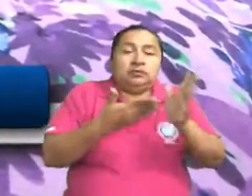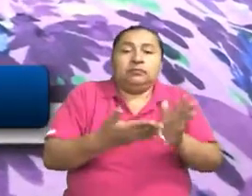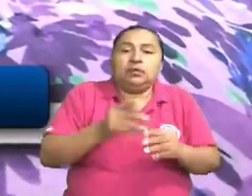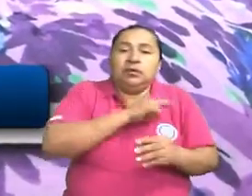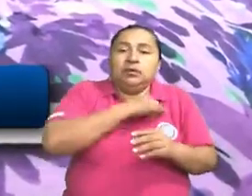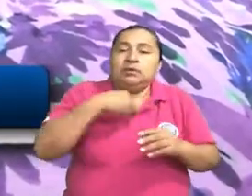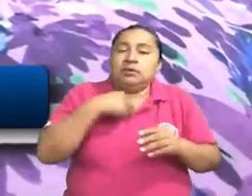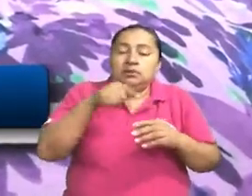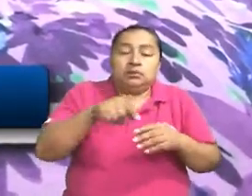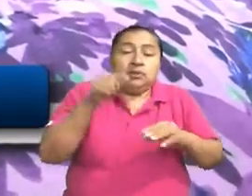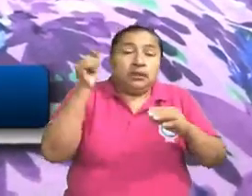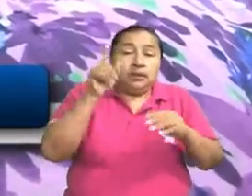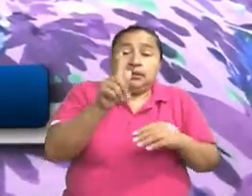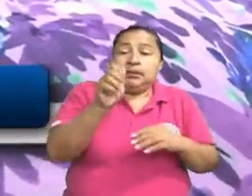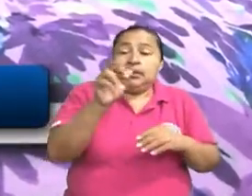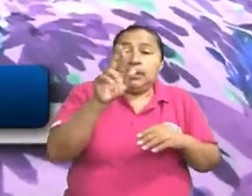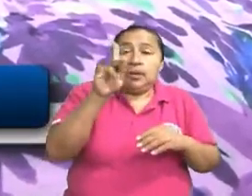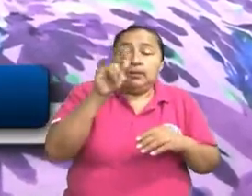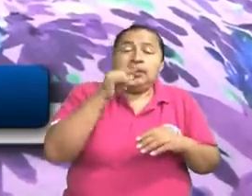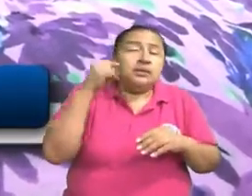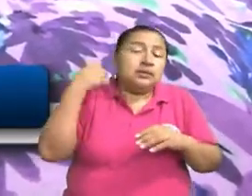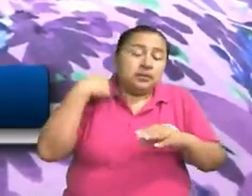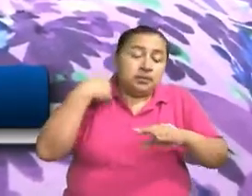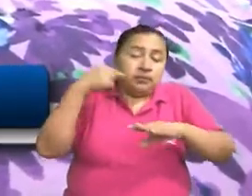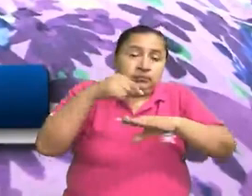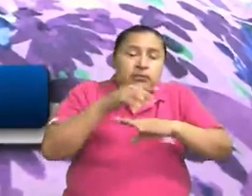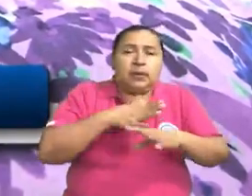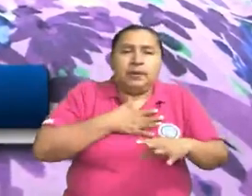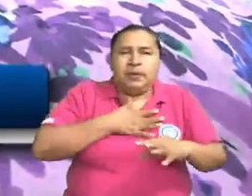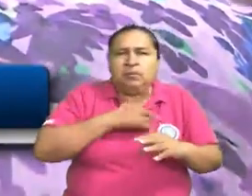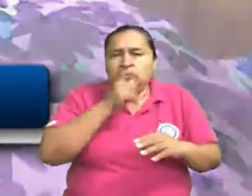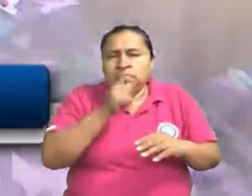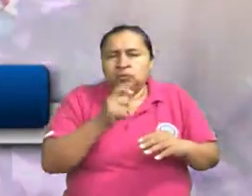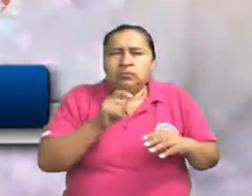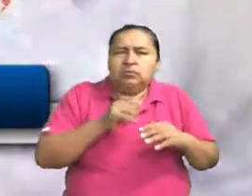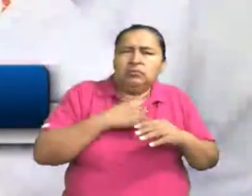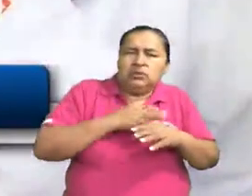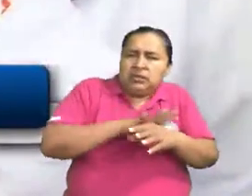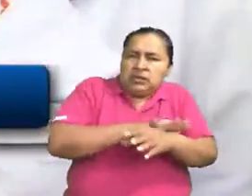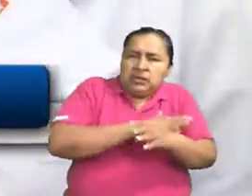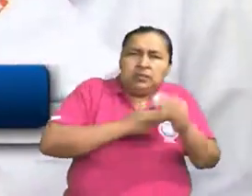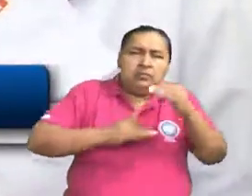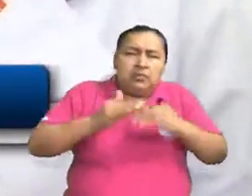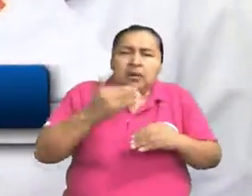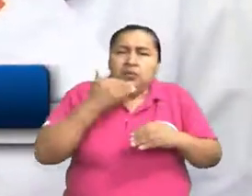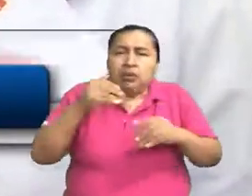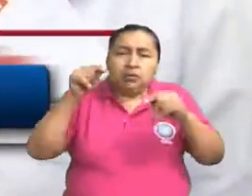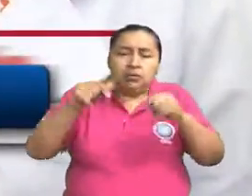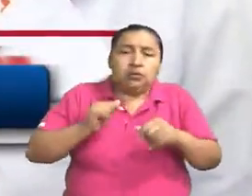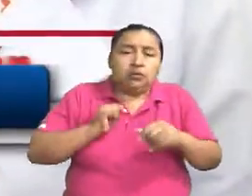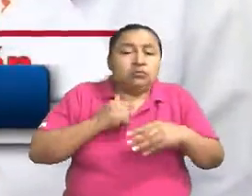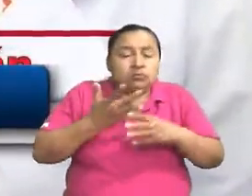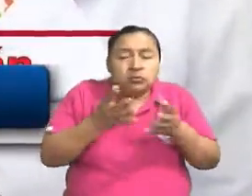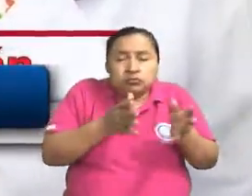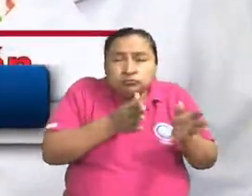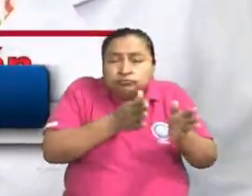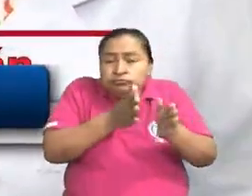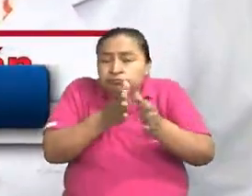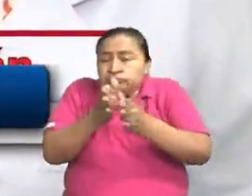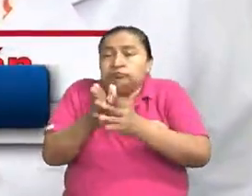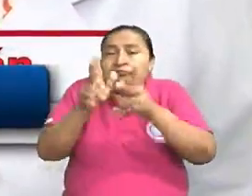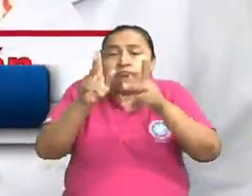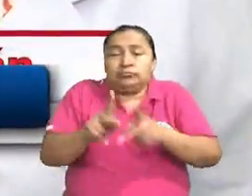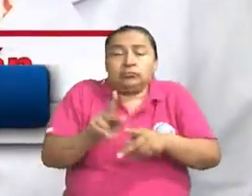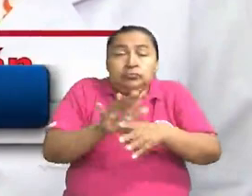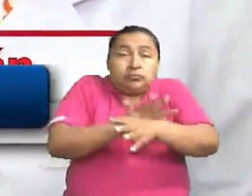voy a hacer tales y tales terapias, y casi siempre me gustó, sentí mayor beneficio con esto, entonces yo me inclino a que